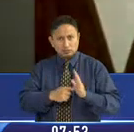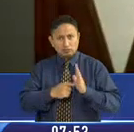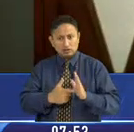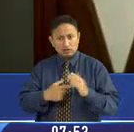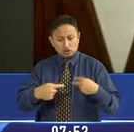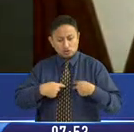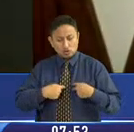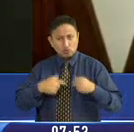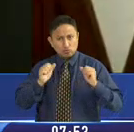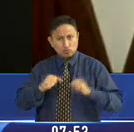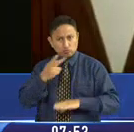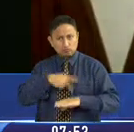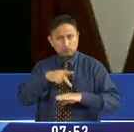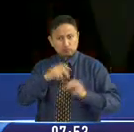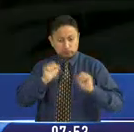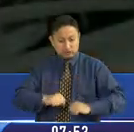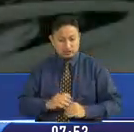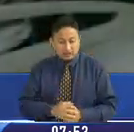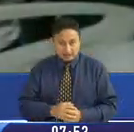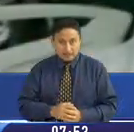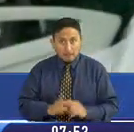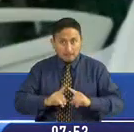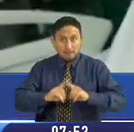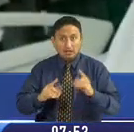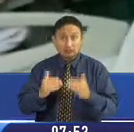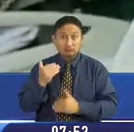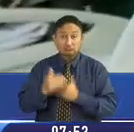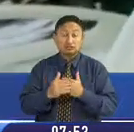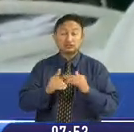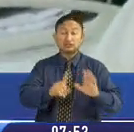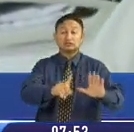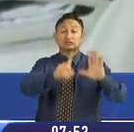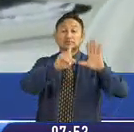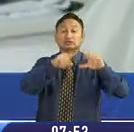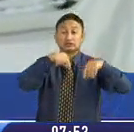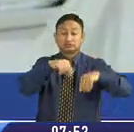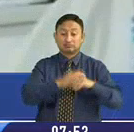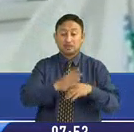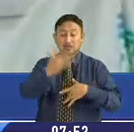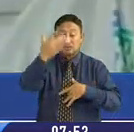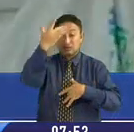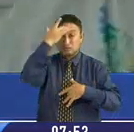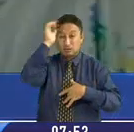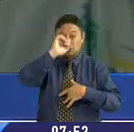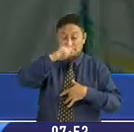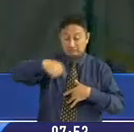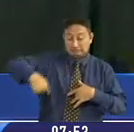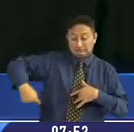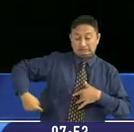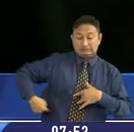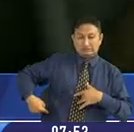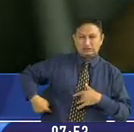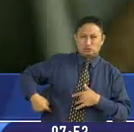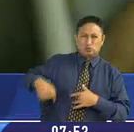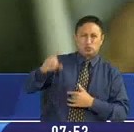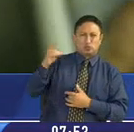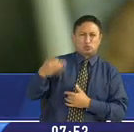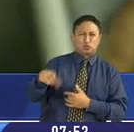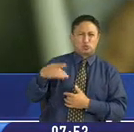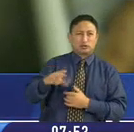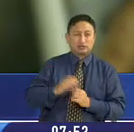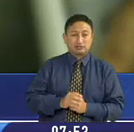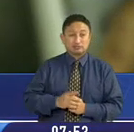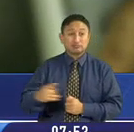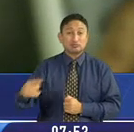demostrarle a la vida que puede lograrlo. Sin embargo, hace 6 años se enteró que tenía insuficiencia renal grado 5. Esto ha